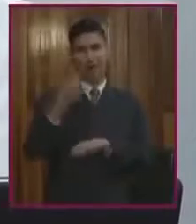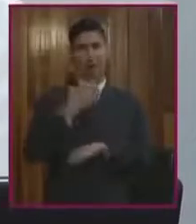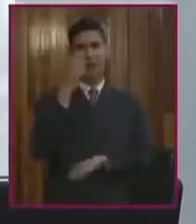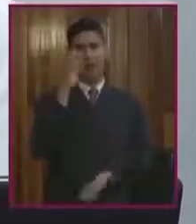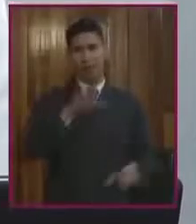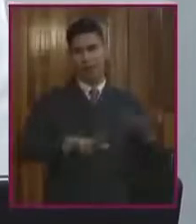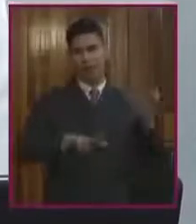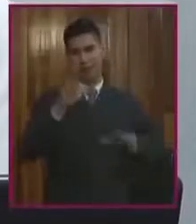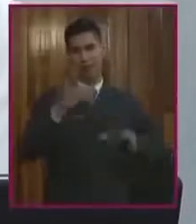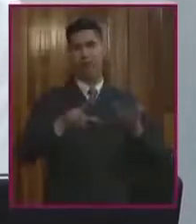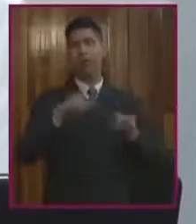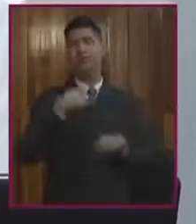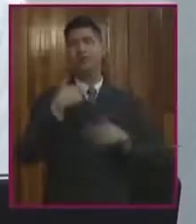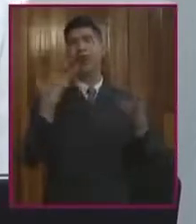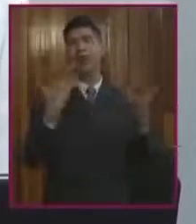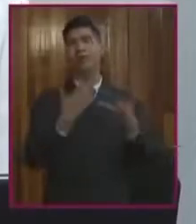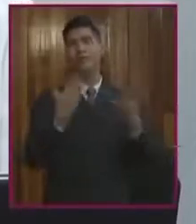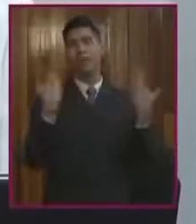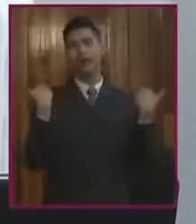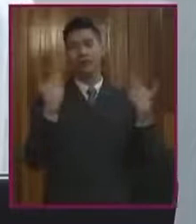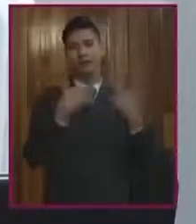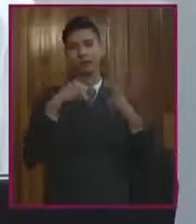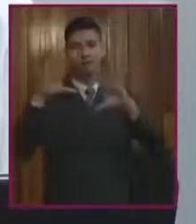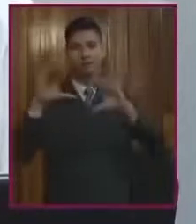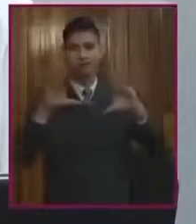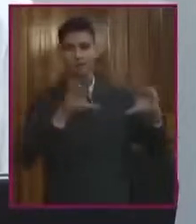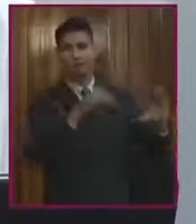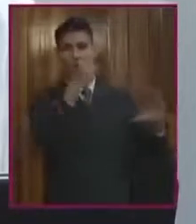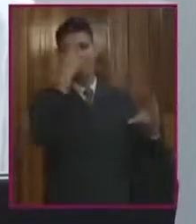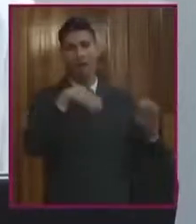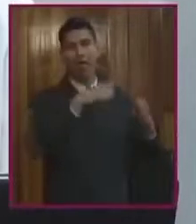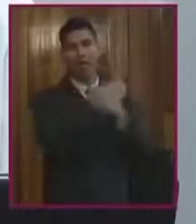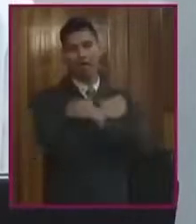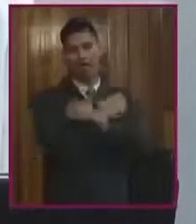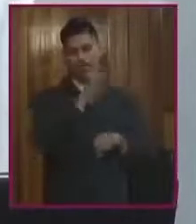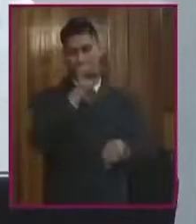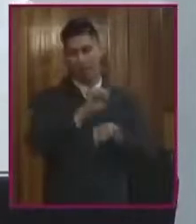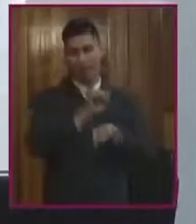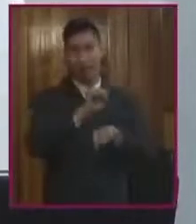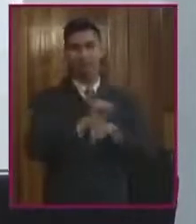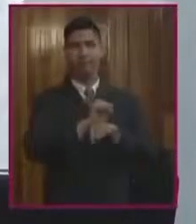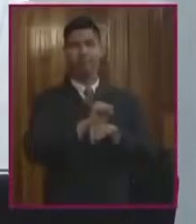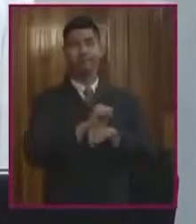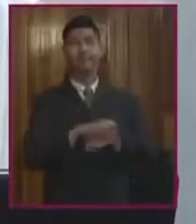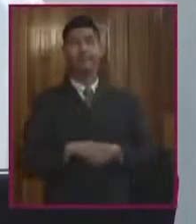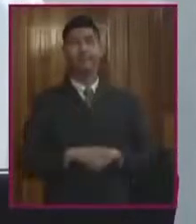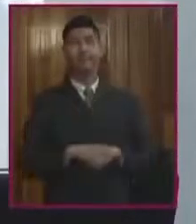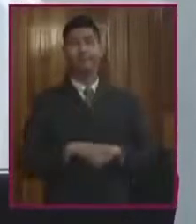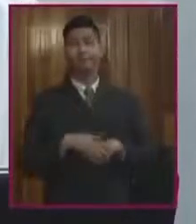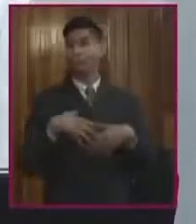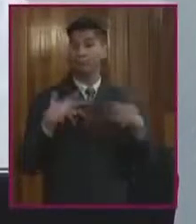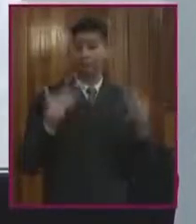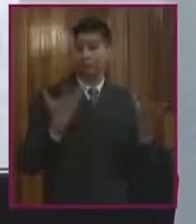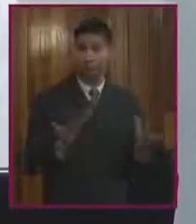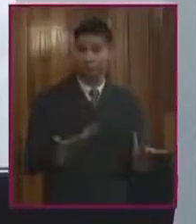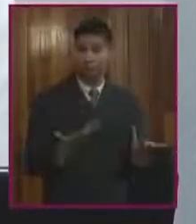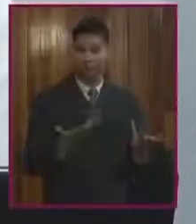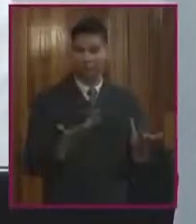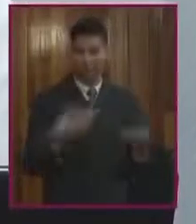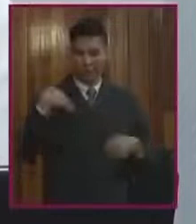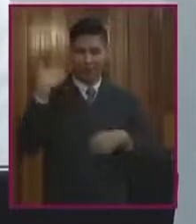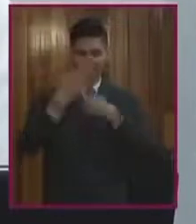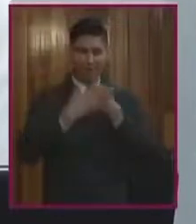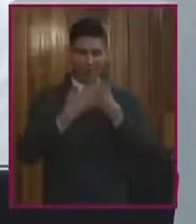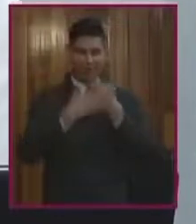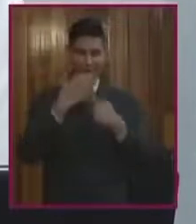México, soy formadora de docentes para la educación secundaria y bueno, pues también se va a abrir la escuela